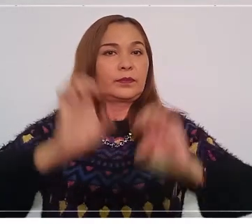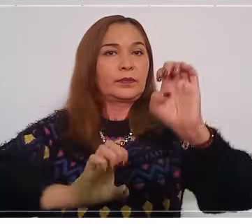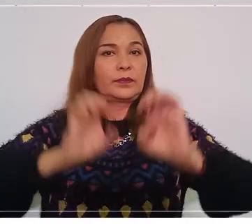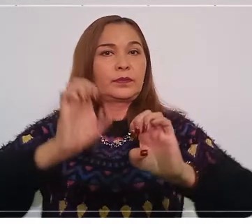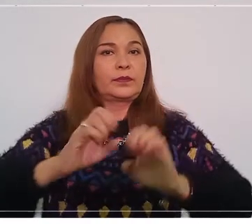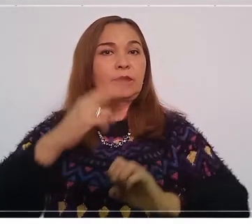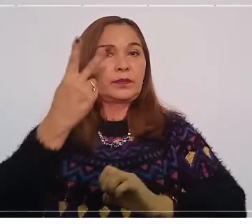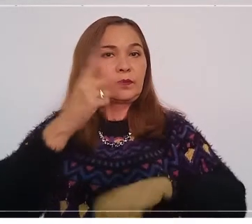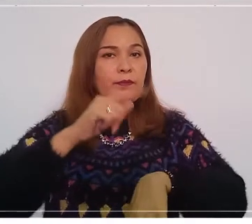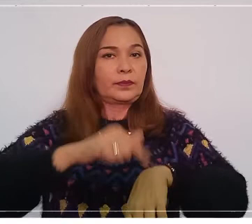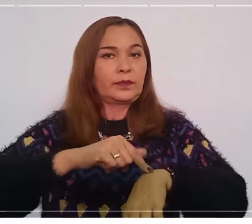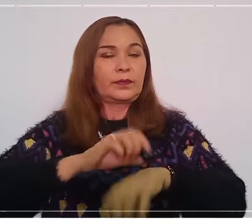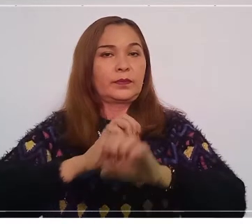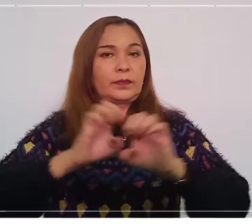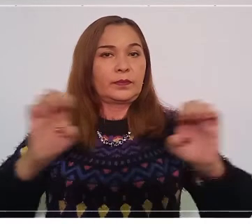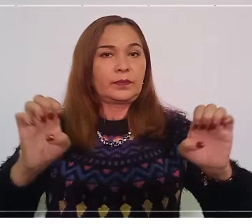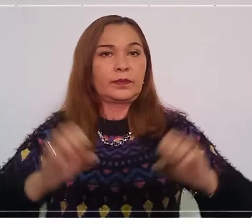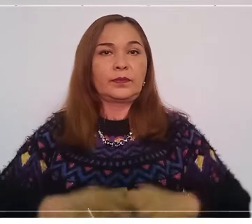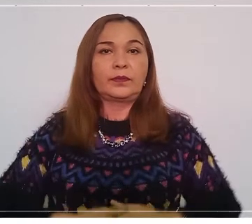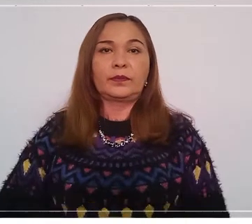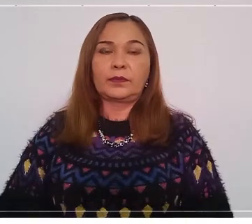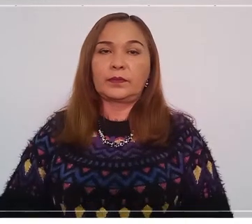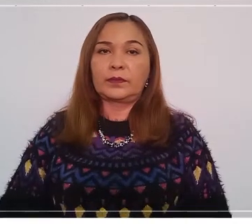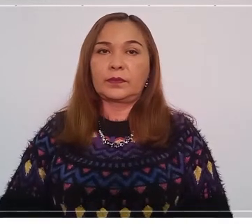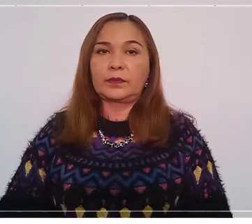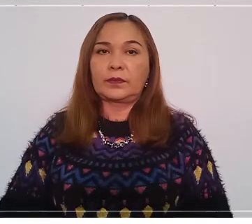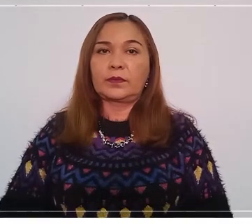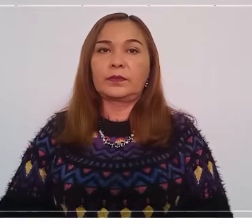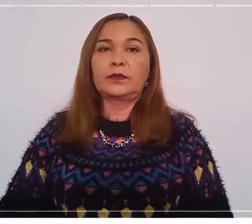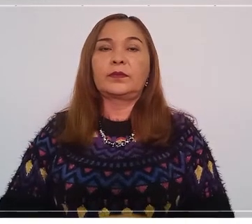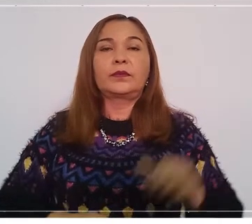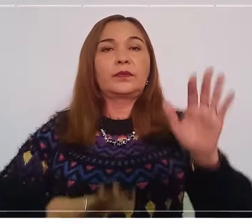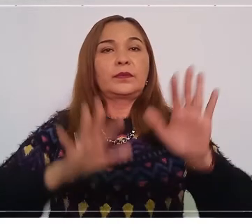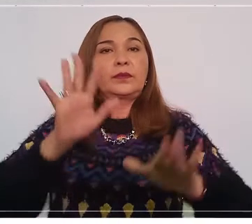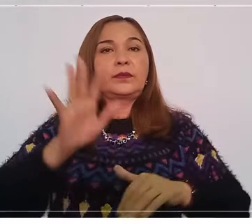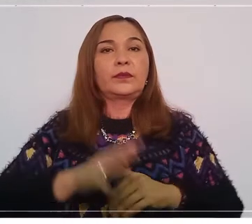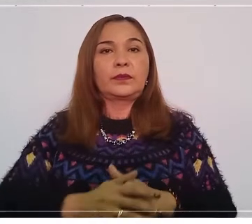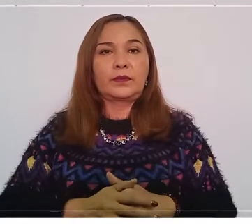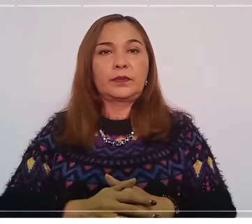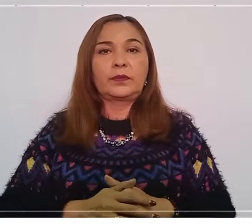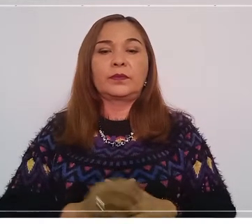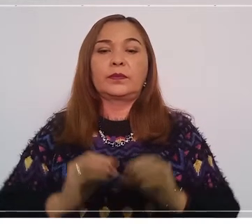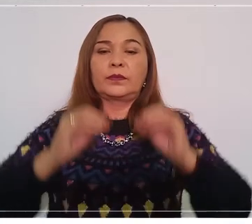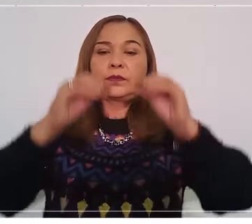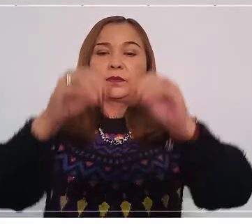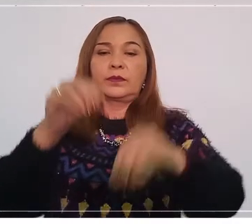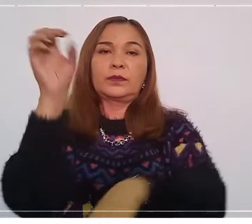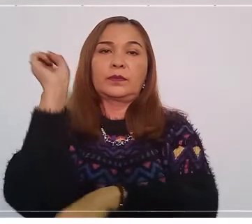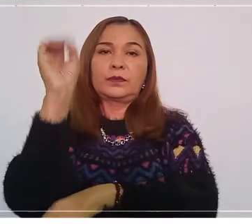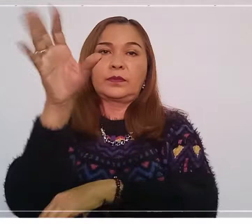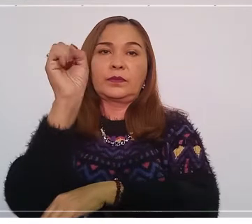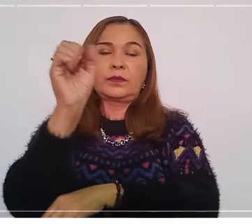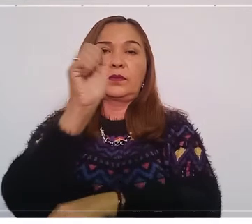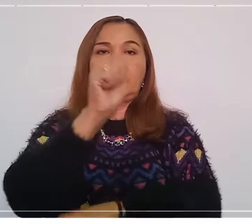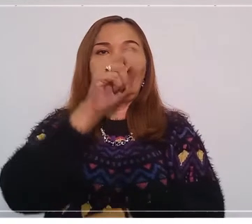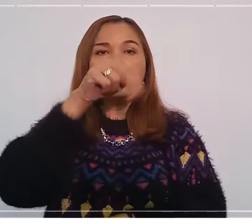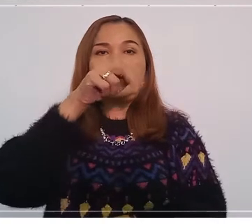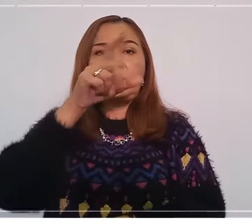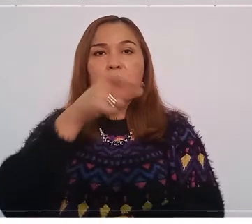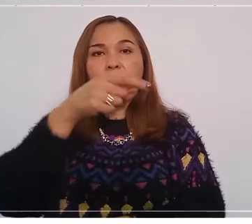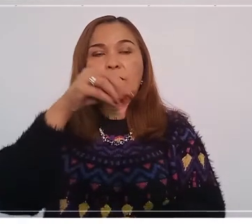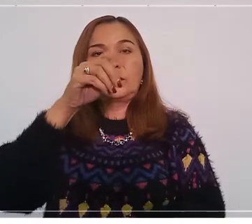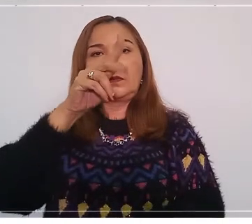del segundo momento pedagógico día 15 e instalación del congreso de angostura